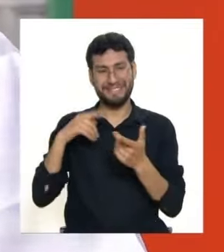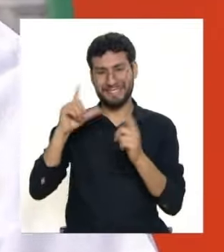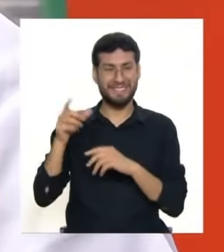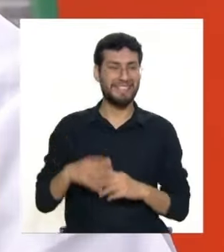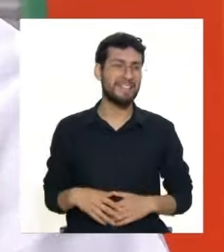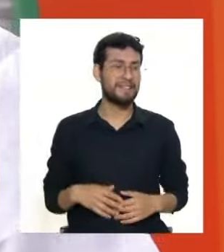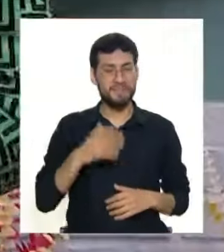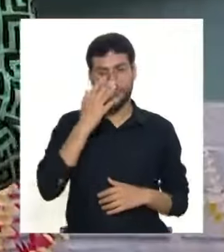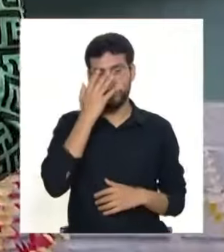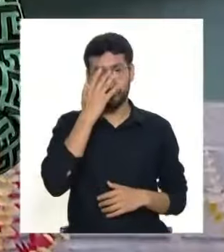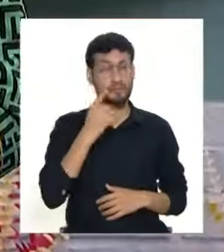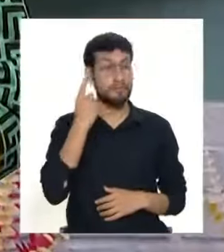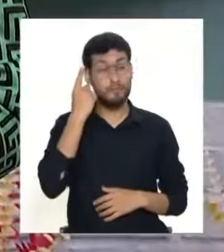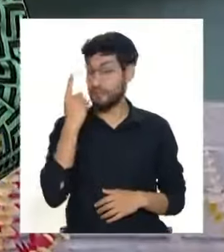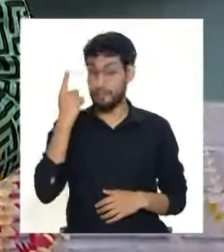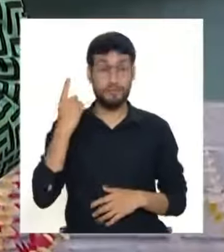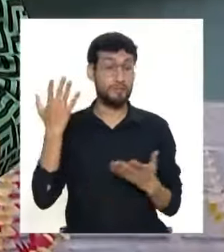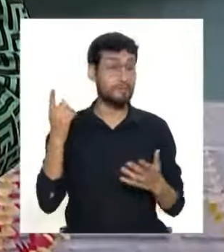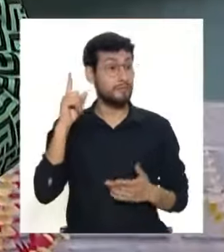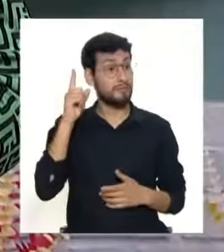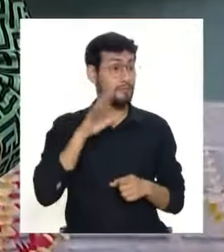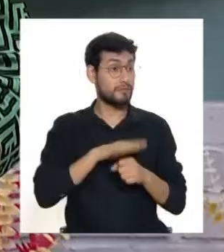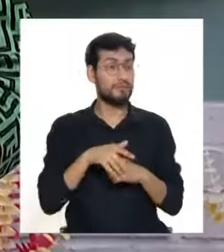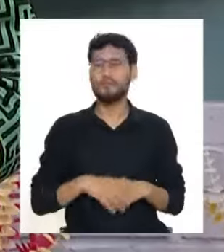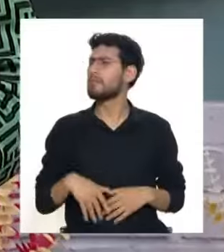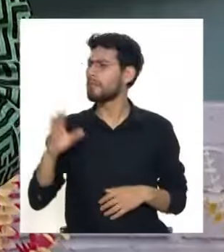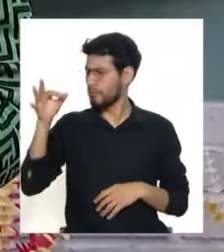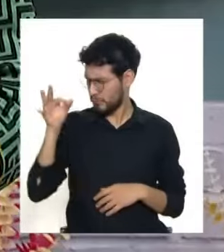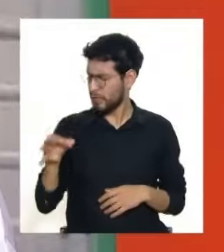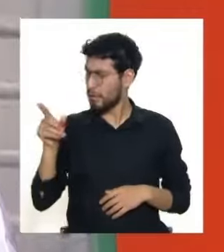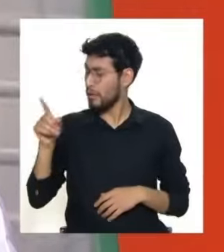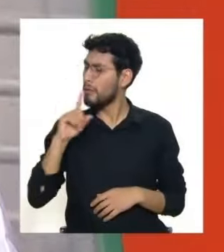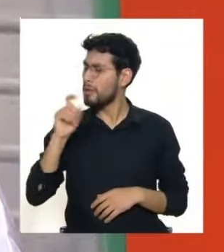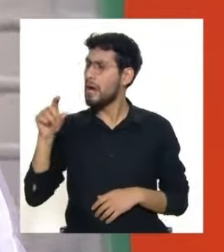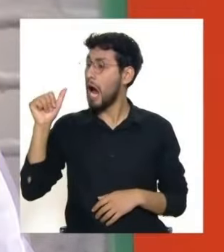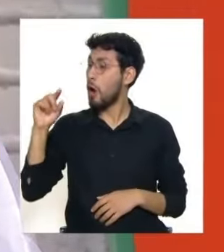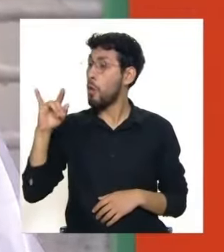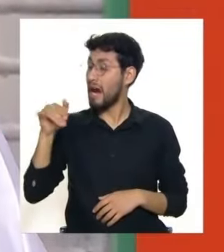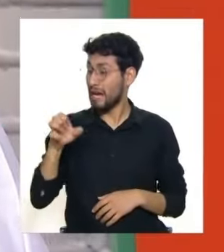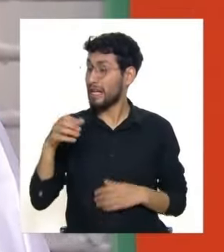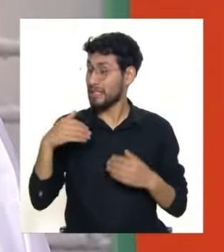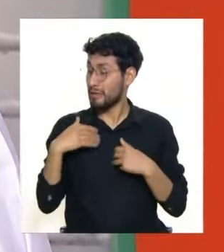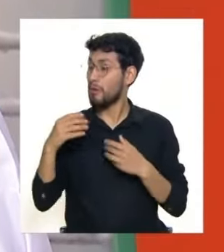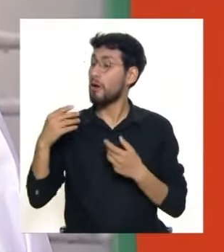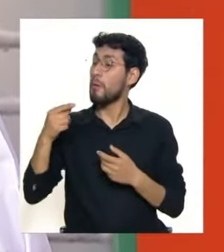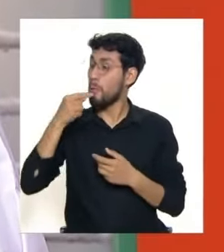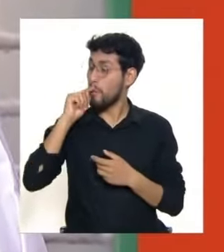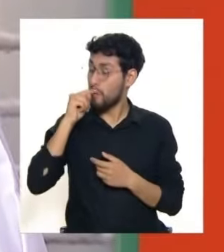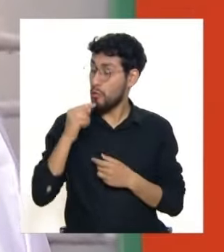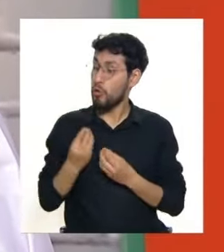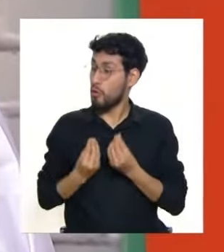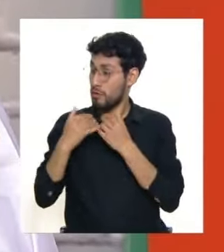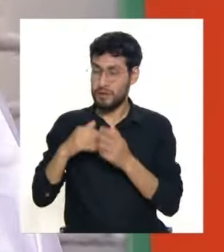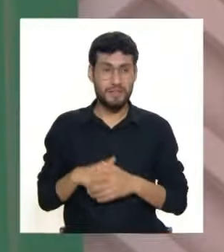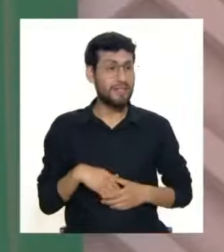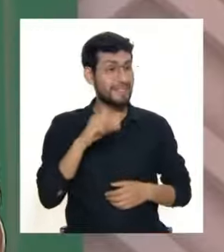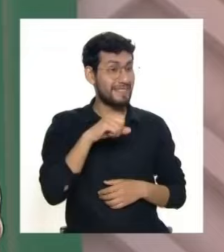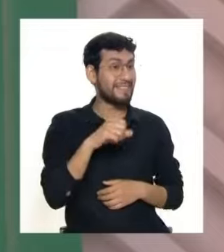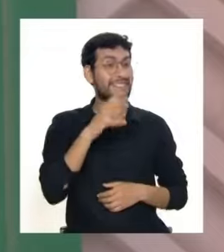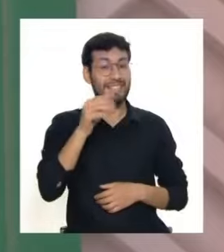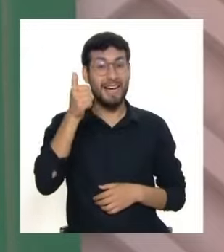Y justo uno con un litro y medio de agua. Consulta, ¿y es verdad que el aguaje tiene bastantes hormonas femeninas? Ahora pasamos al